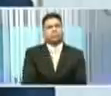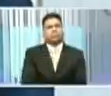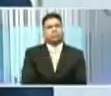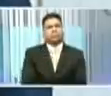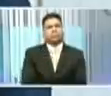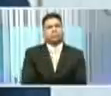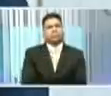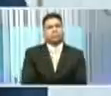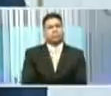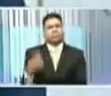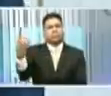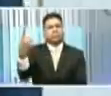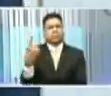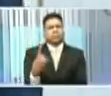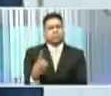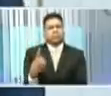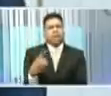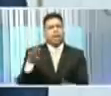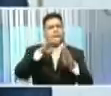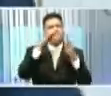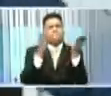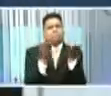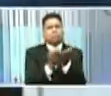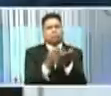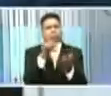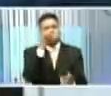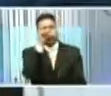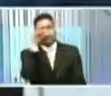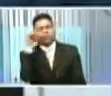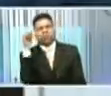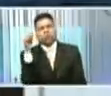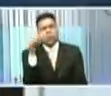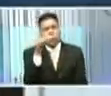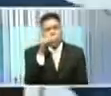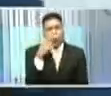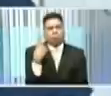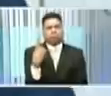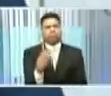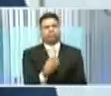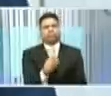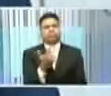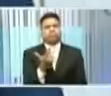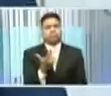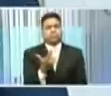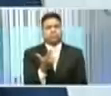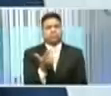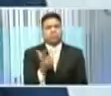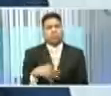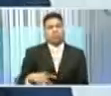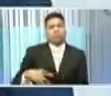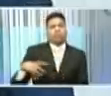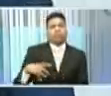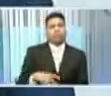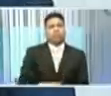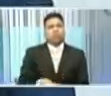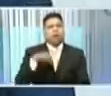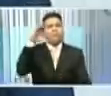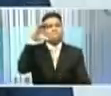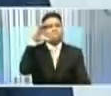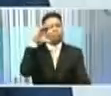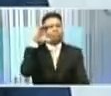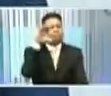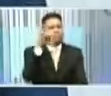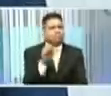venía del mundo de las drogas, del capitalismo, y lo agarró la misión